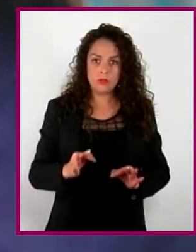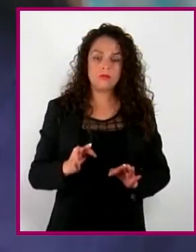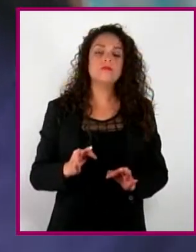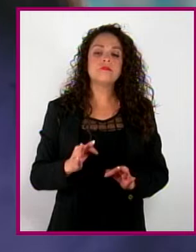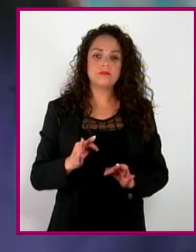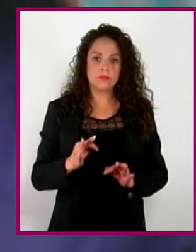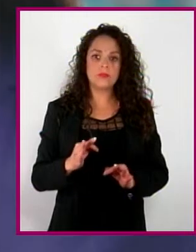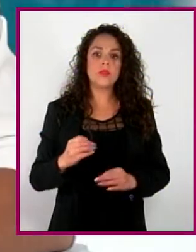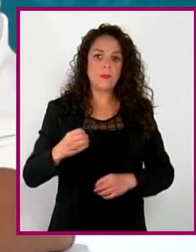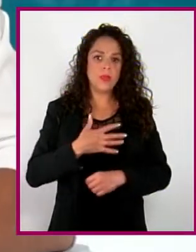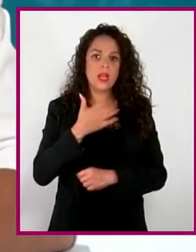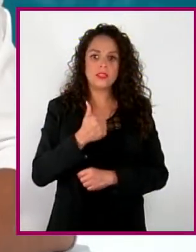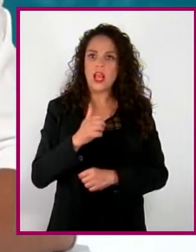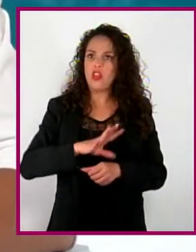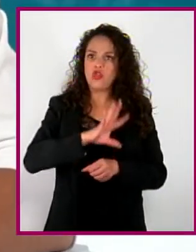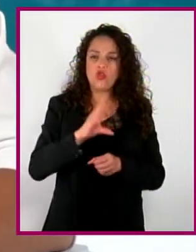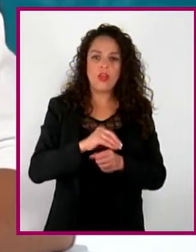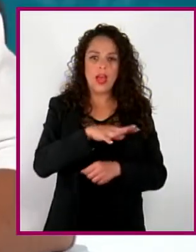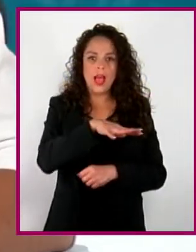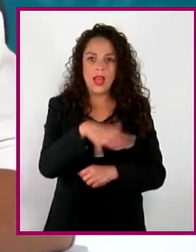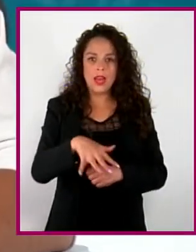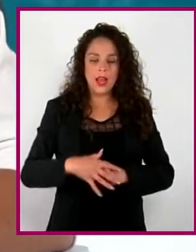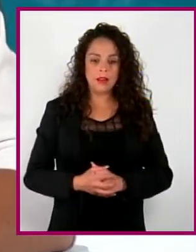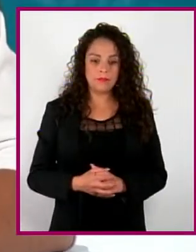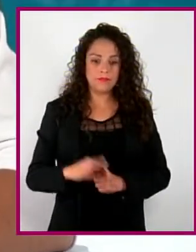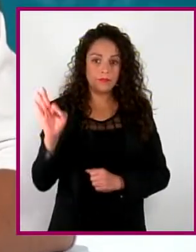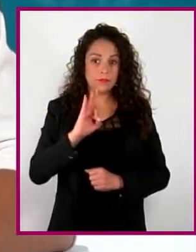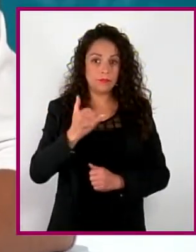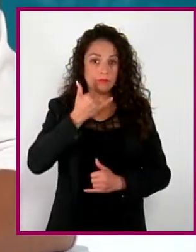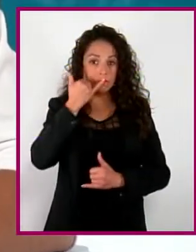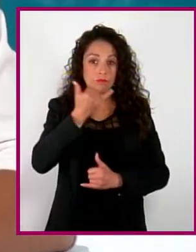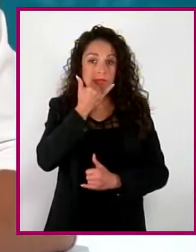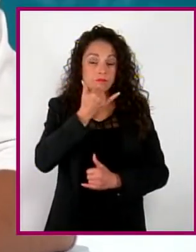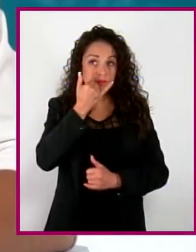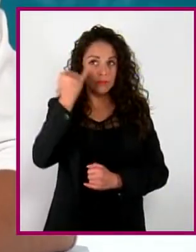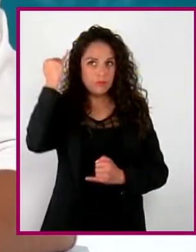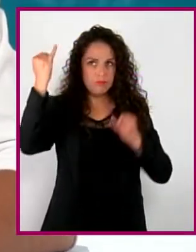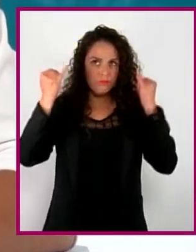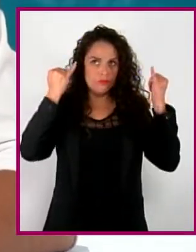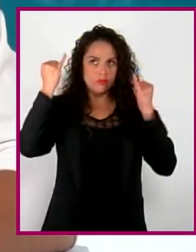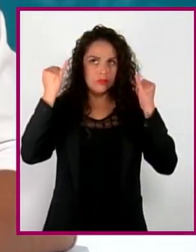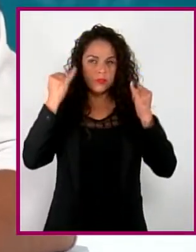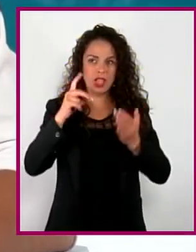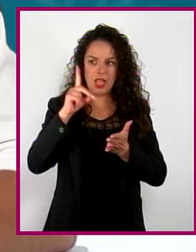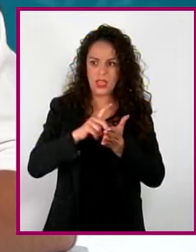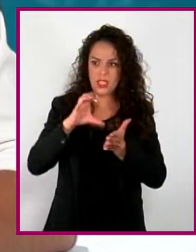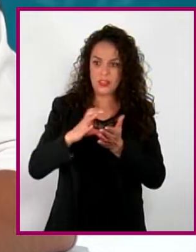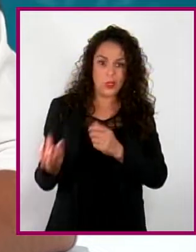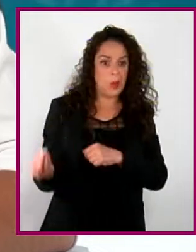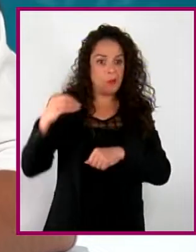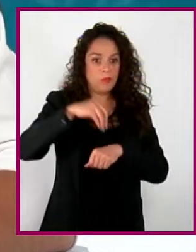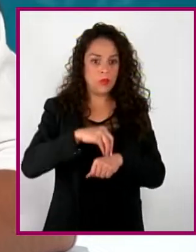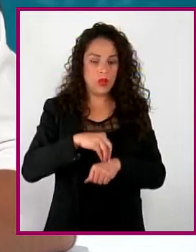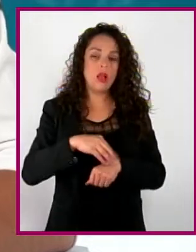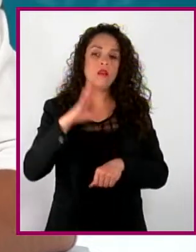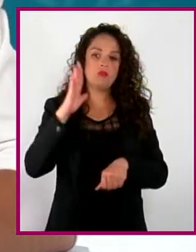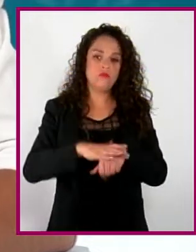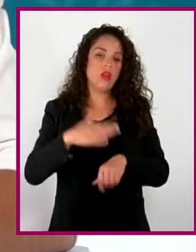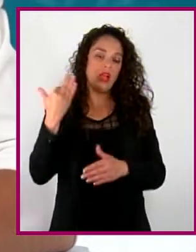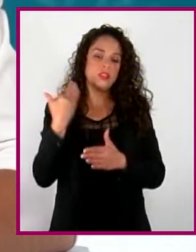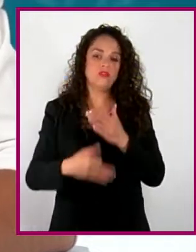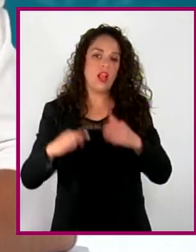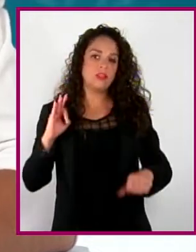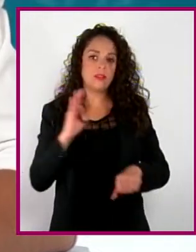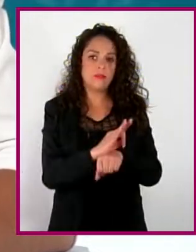en general. Si a estas ideas erróneas sumamos el factor de la discapacidad, aumentan la vulnerabilidad y la violación de los